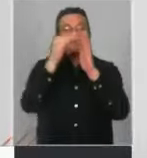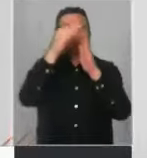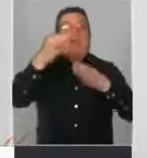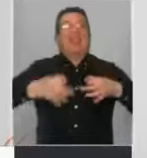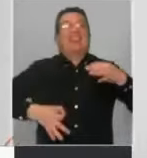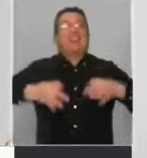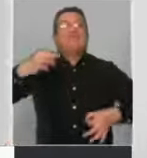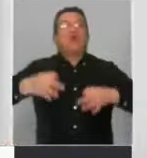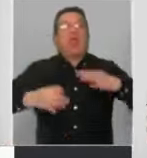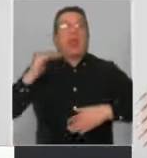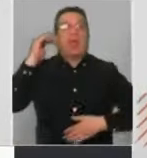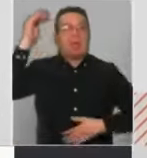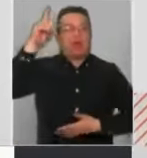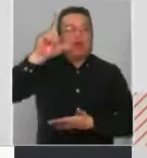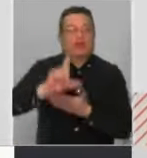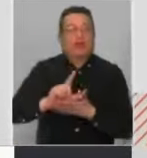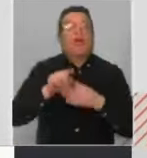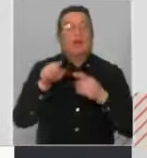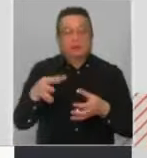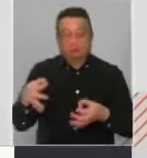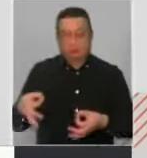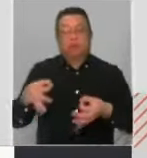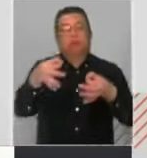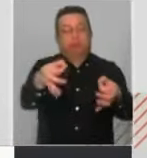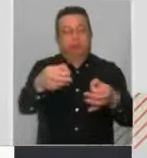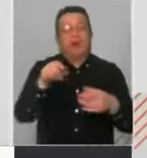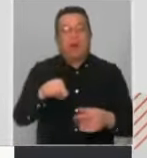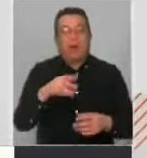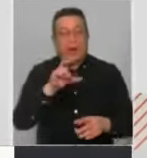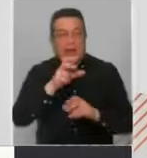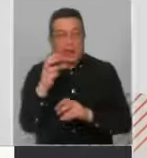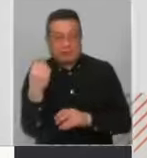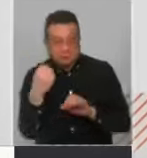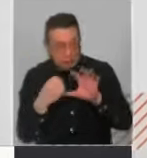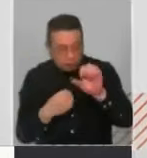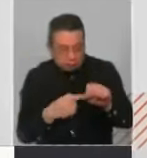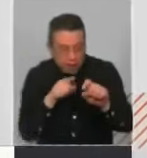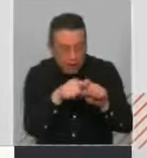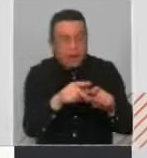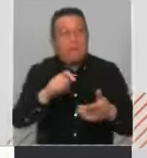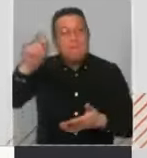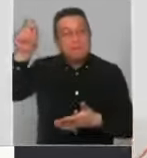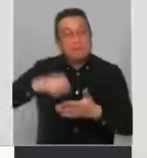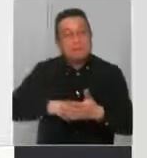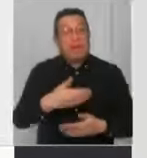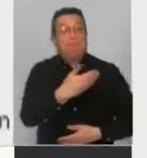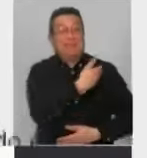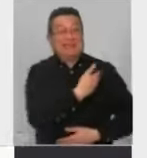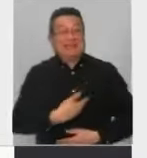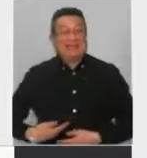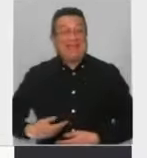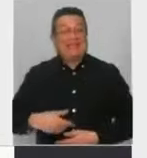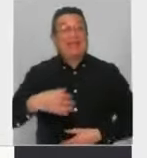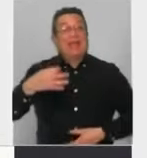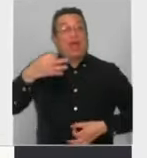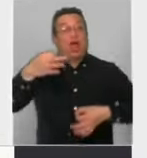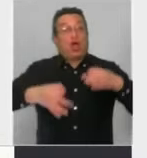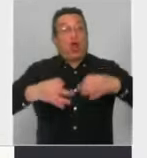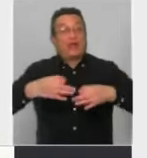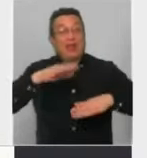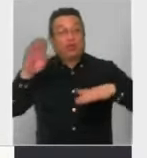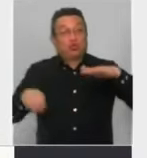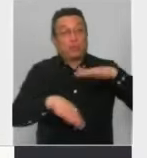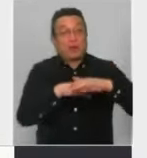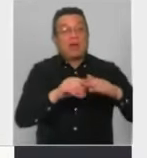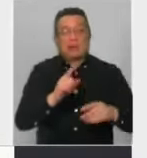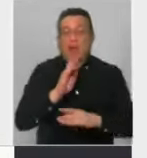en este documento al que tuvo acceso Tele13 en exclusiva. La petición firmada por el presidente de la Corte Suprema, Ricardo Blanco, está dirigida al